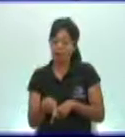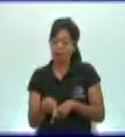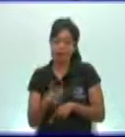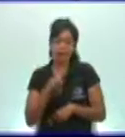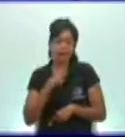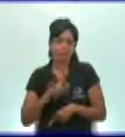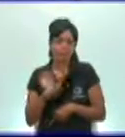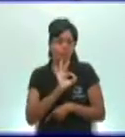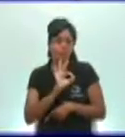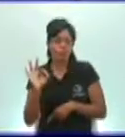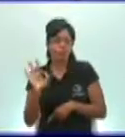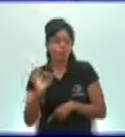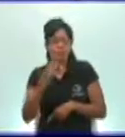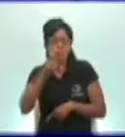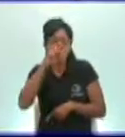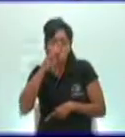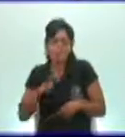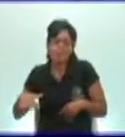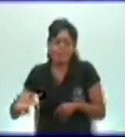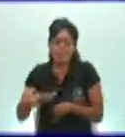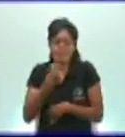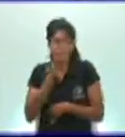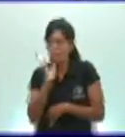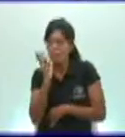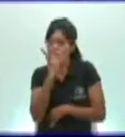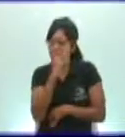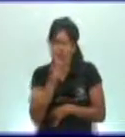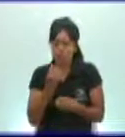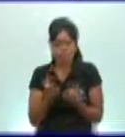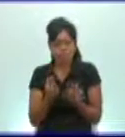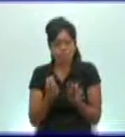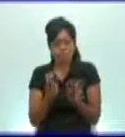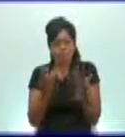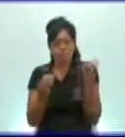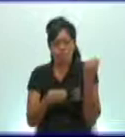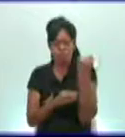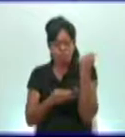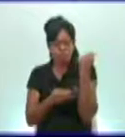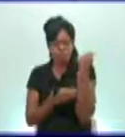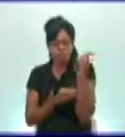bello cuando trae en sus manecitas de hombre fuerte una flor para su amiga.